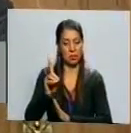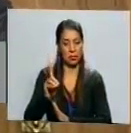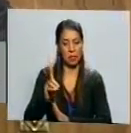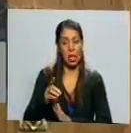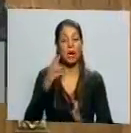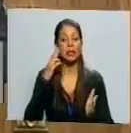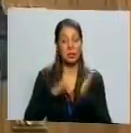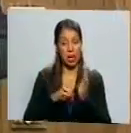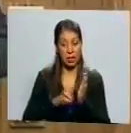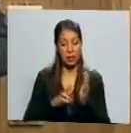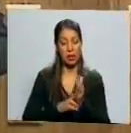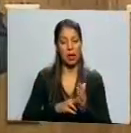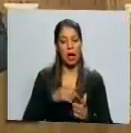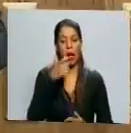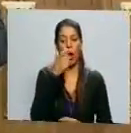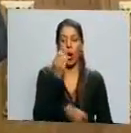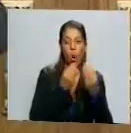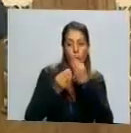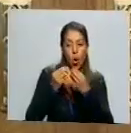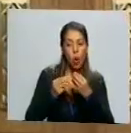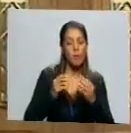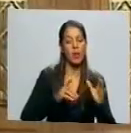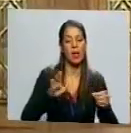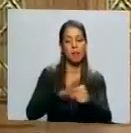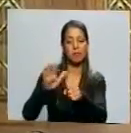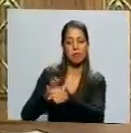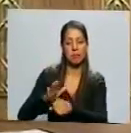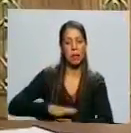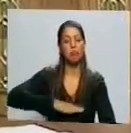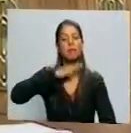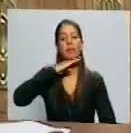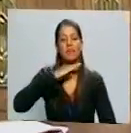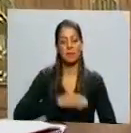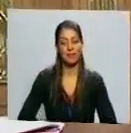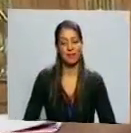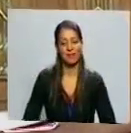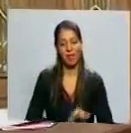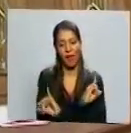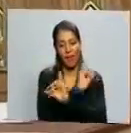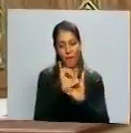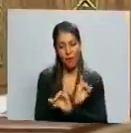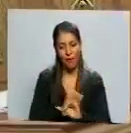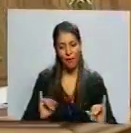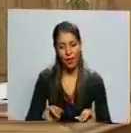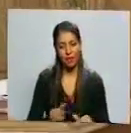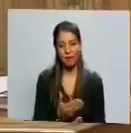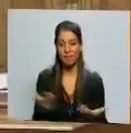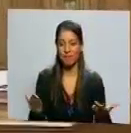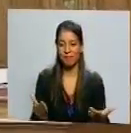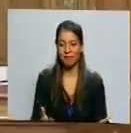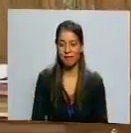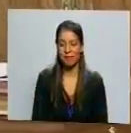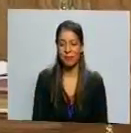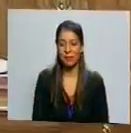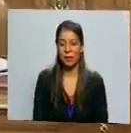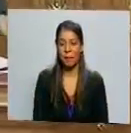garantizar la satisfacción de las necesidades humanas de nuestro pueblo. Es todo, señora vicepresidenta, colegas constituyentes.